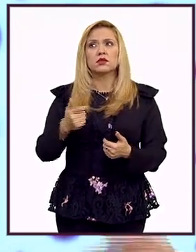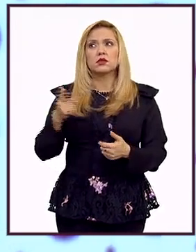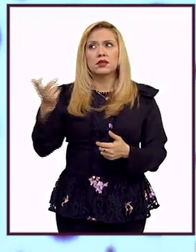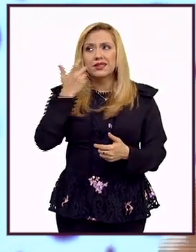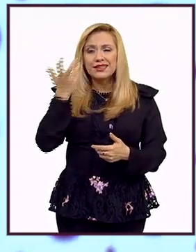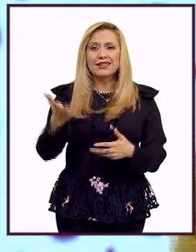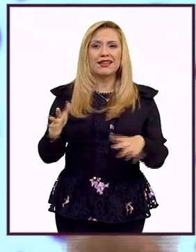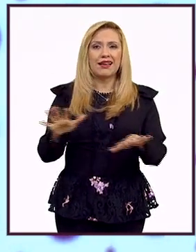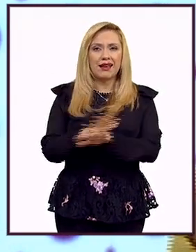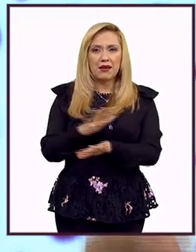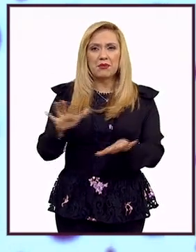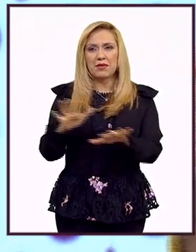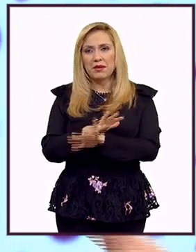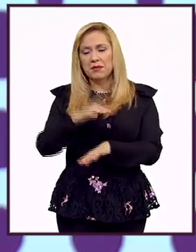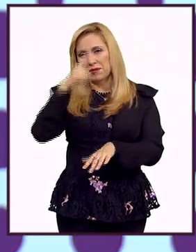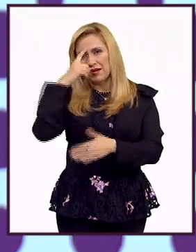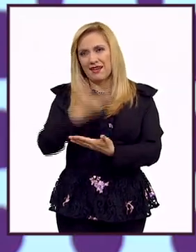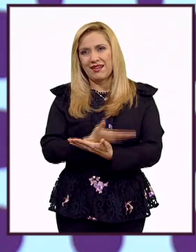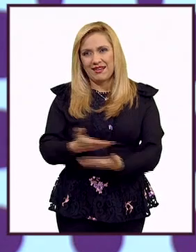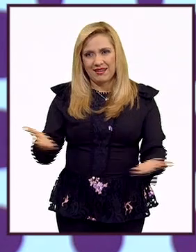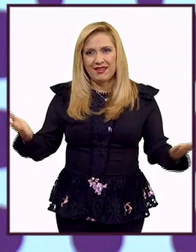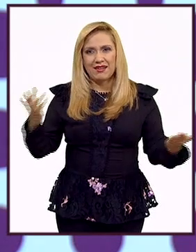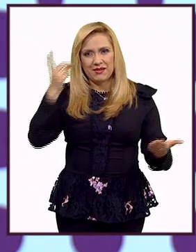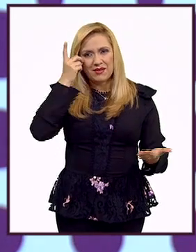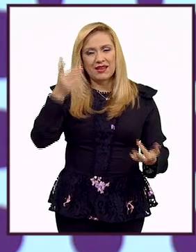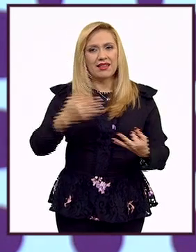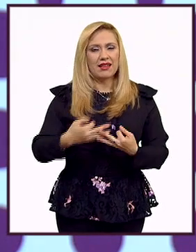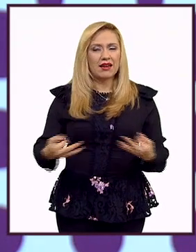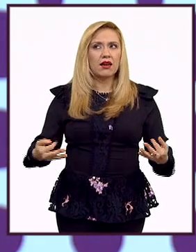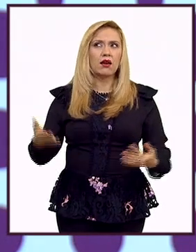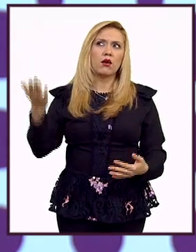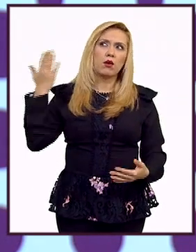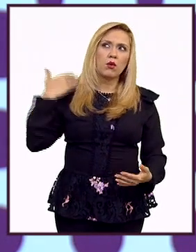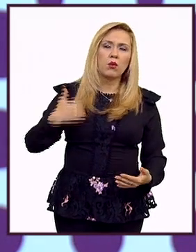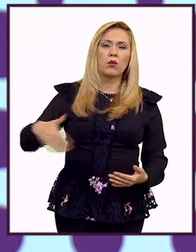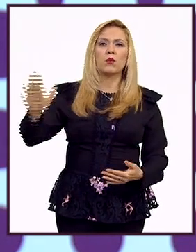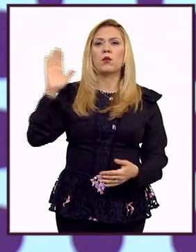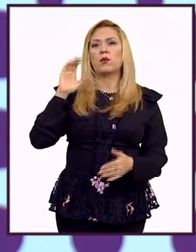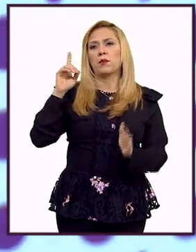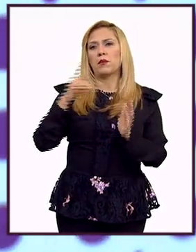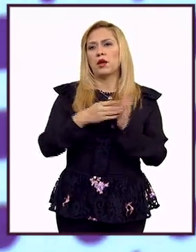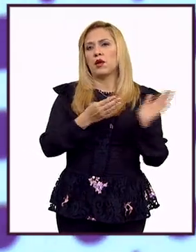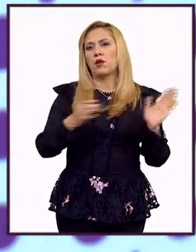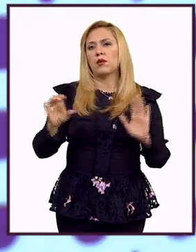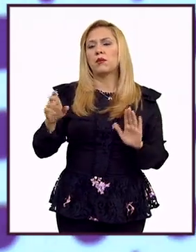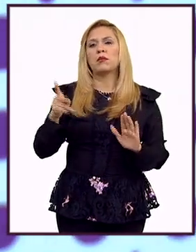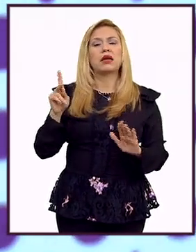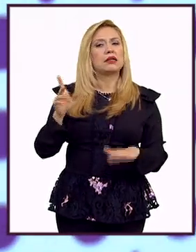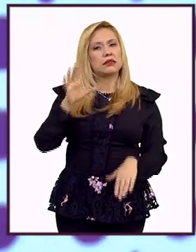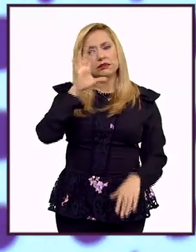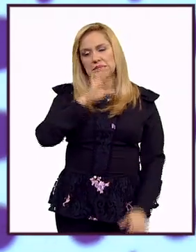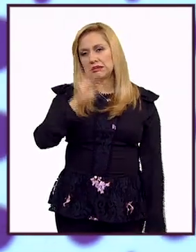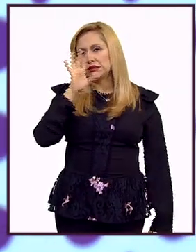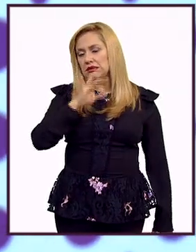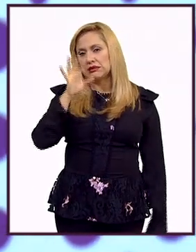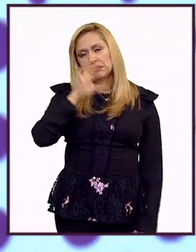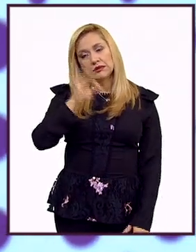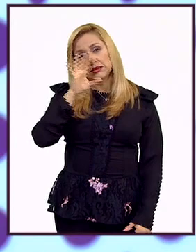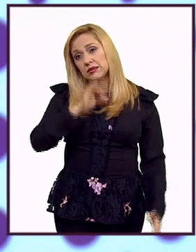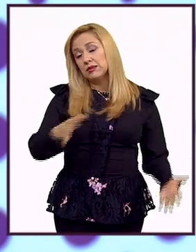de, digamos, garantizar el acceso progresivo a la propiedad de la tierra en el siglo pasado, pero todos esos intentos también fueron revertidos